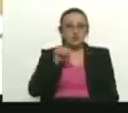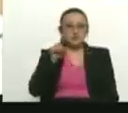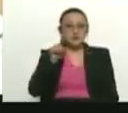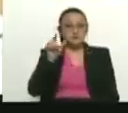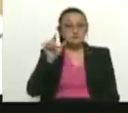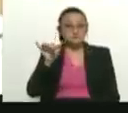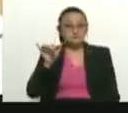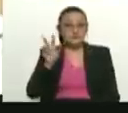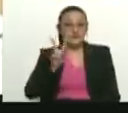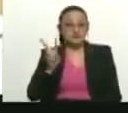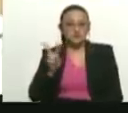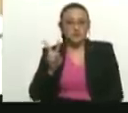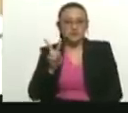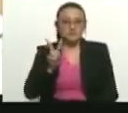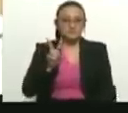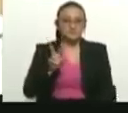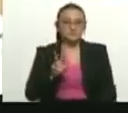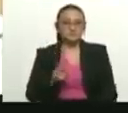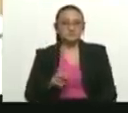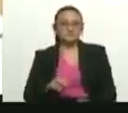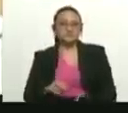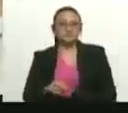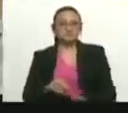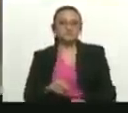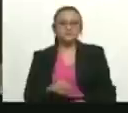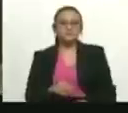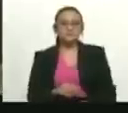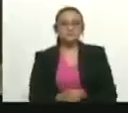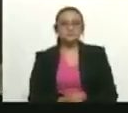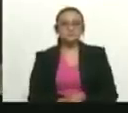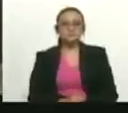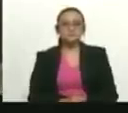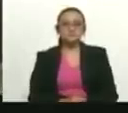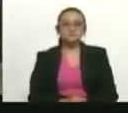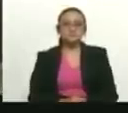Venezuela. ¿Y qué acciones cree que